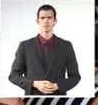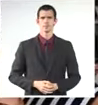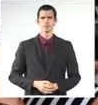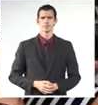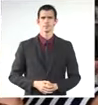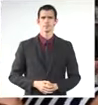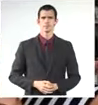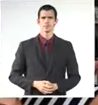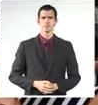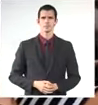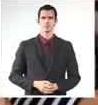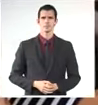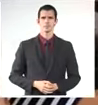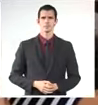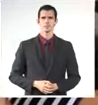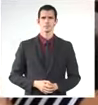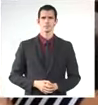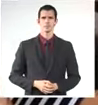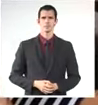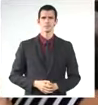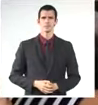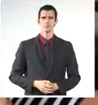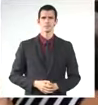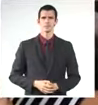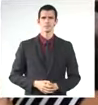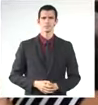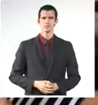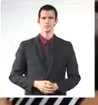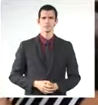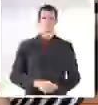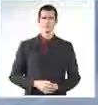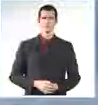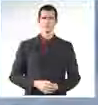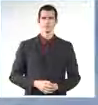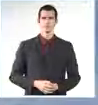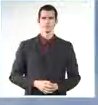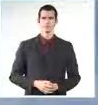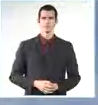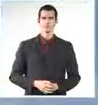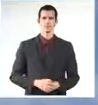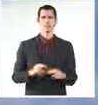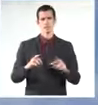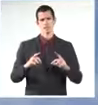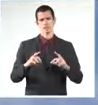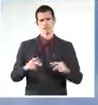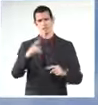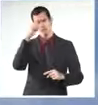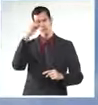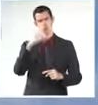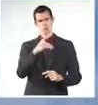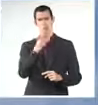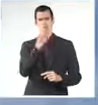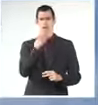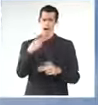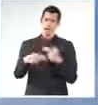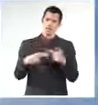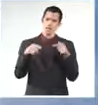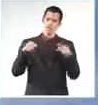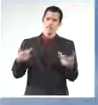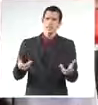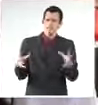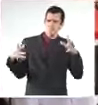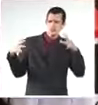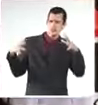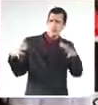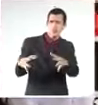Una vez más, la solidaridad de los dominicanos hacia el pueblo de Cuba se hizo patente en la bella Quisqueya al recordar la efeméride del 26 de julio,